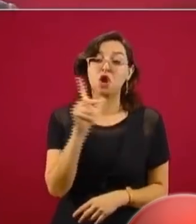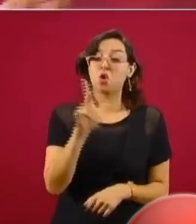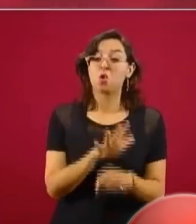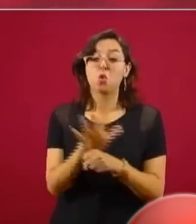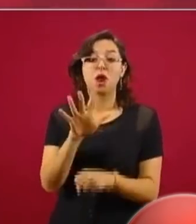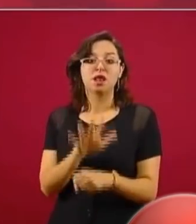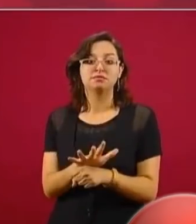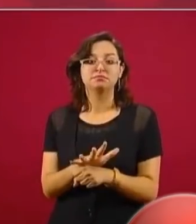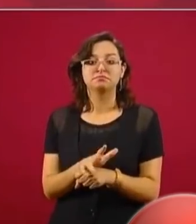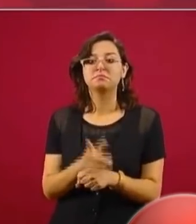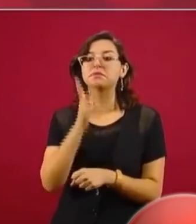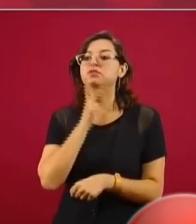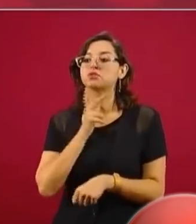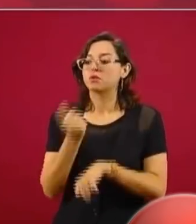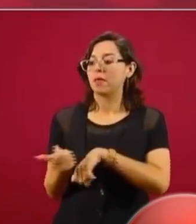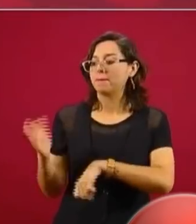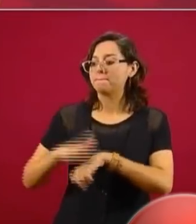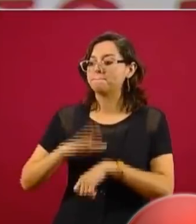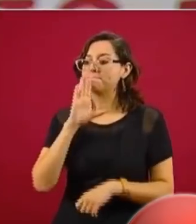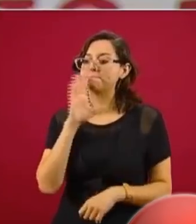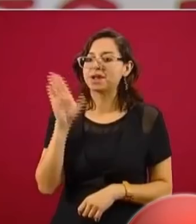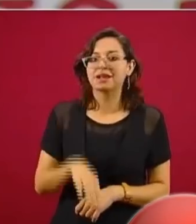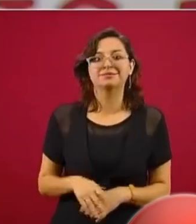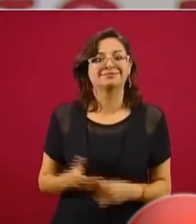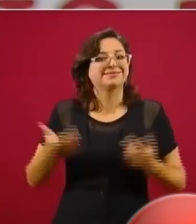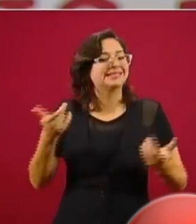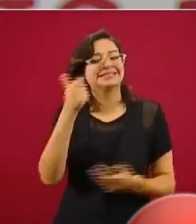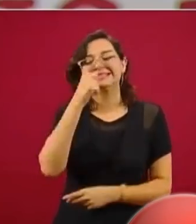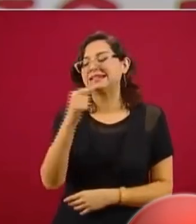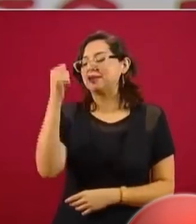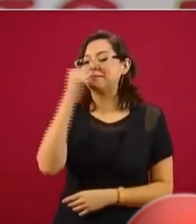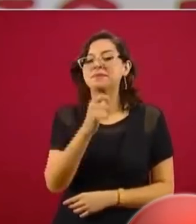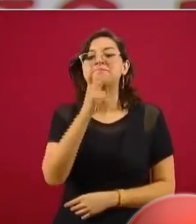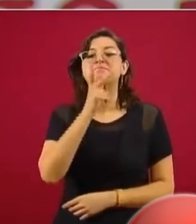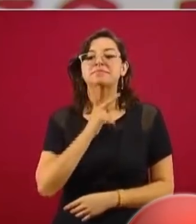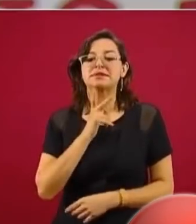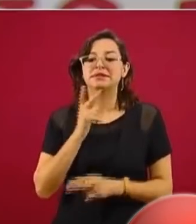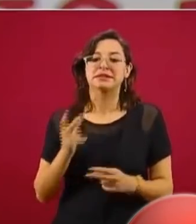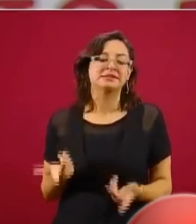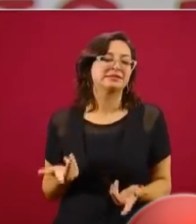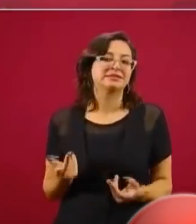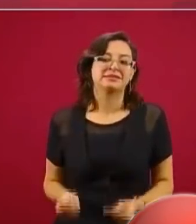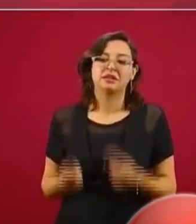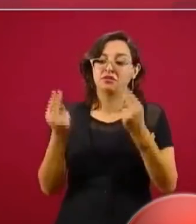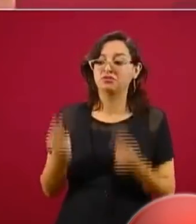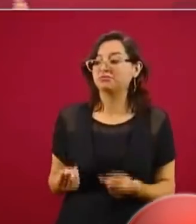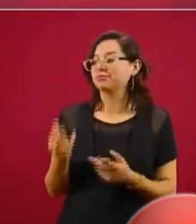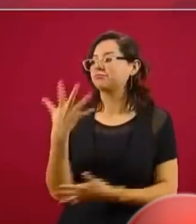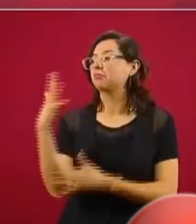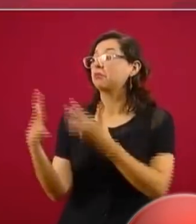es negocio. ¿Cómo no va a ser negocio si no se le paga renta a la naturaleza?